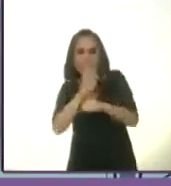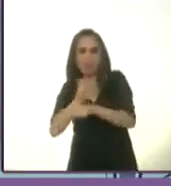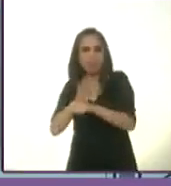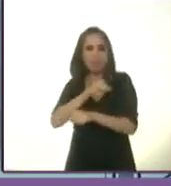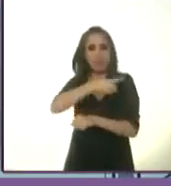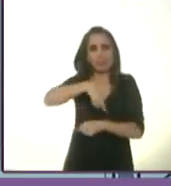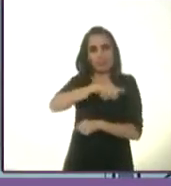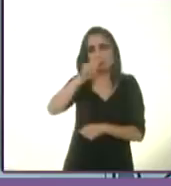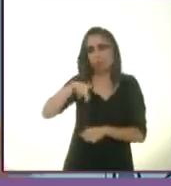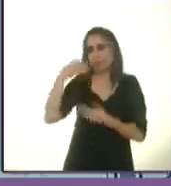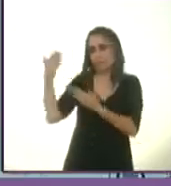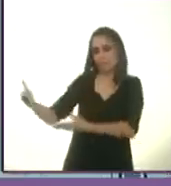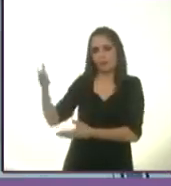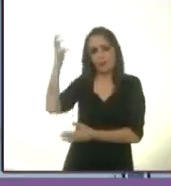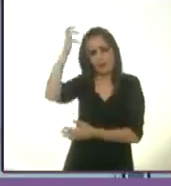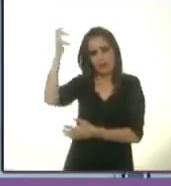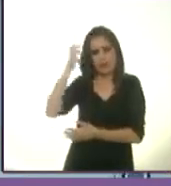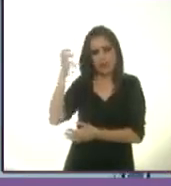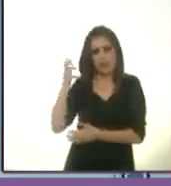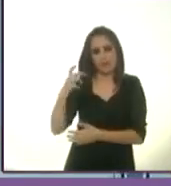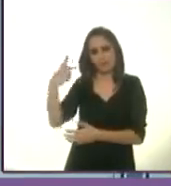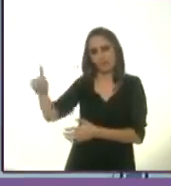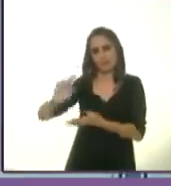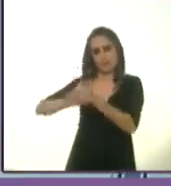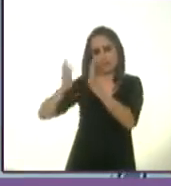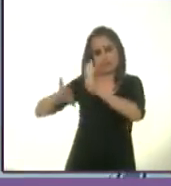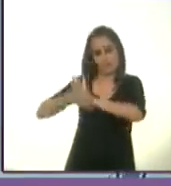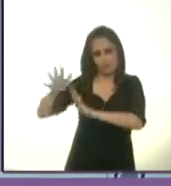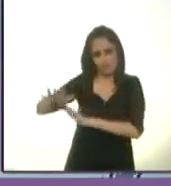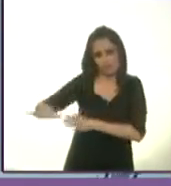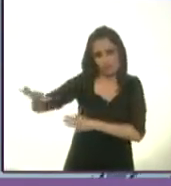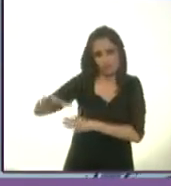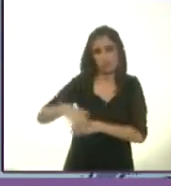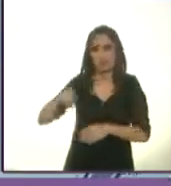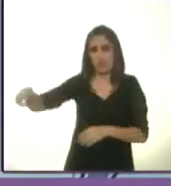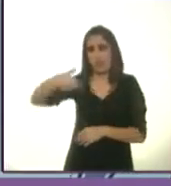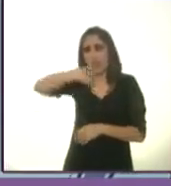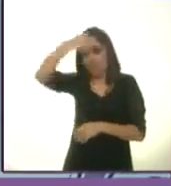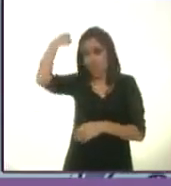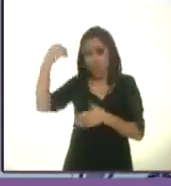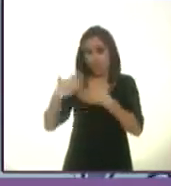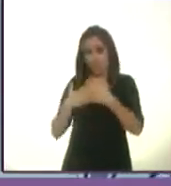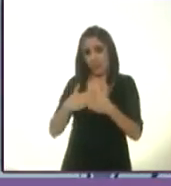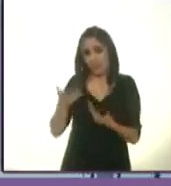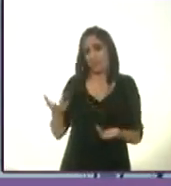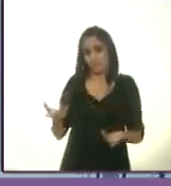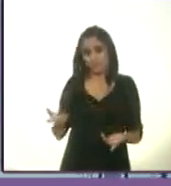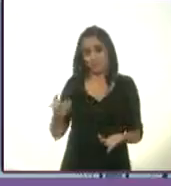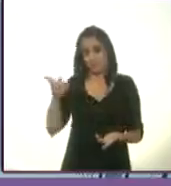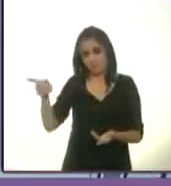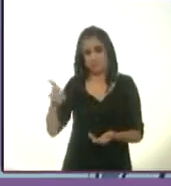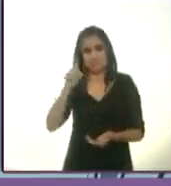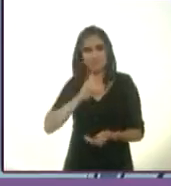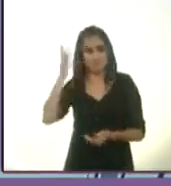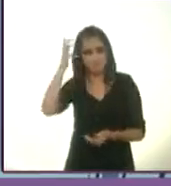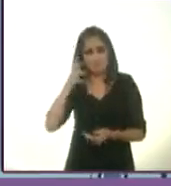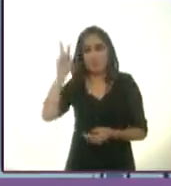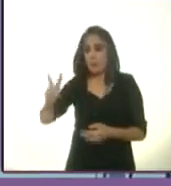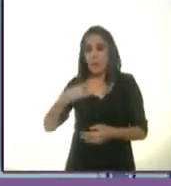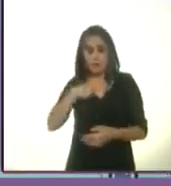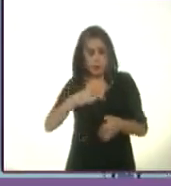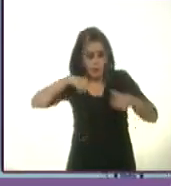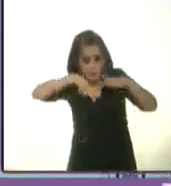la señora nuestra candidata esto vivir en el medio realmente viajar en metro